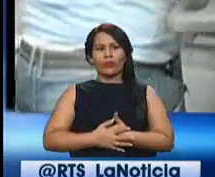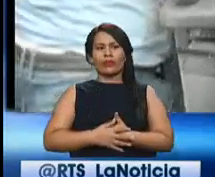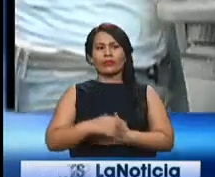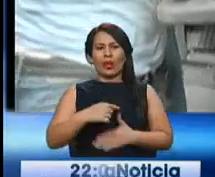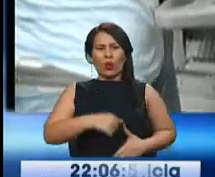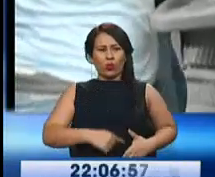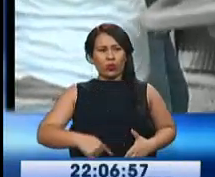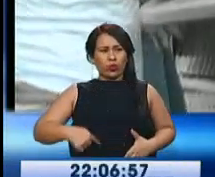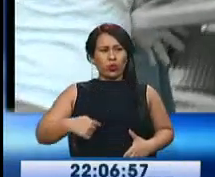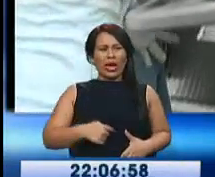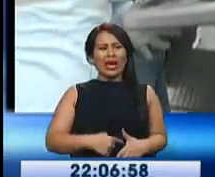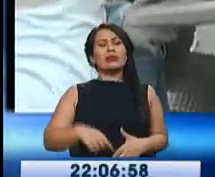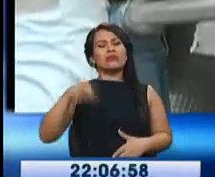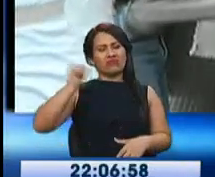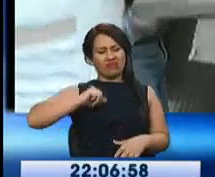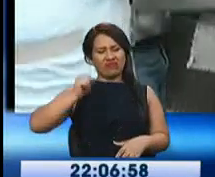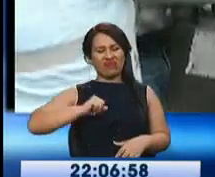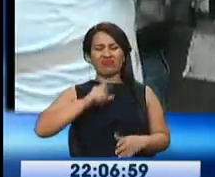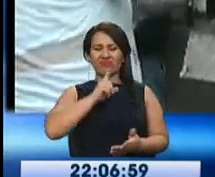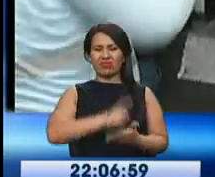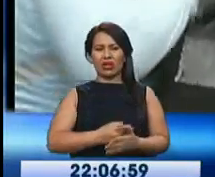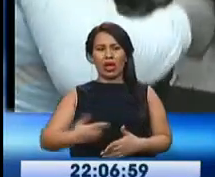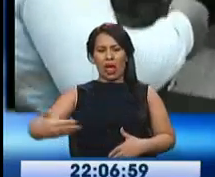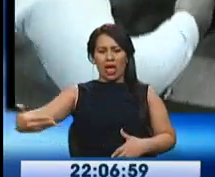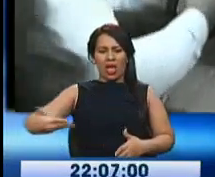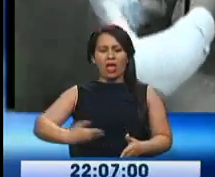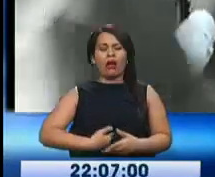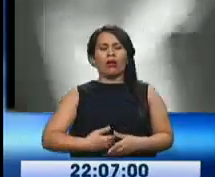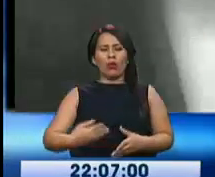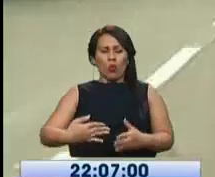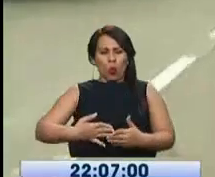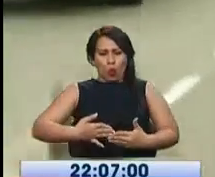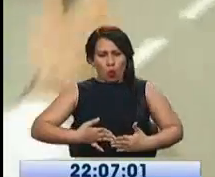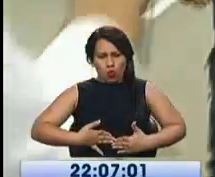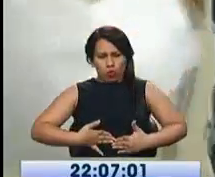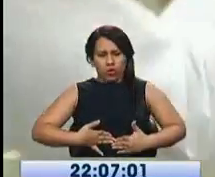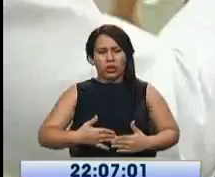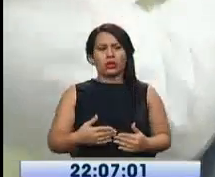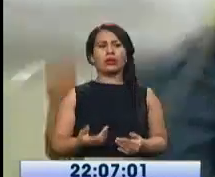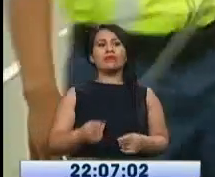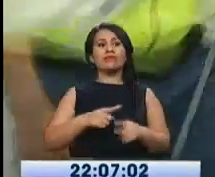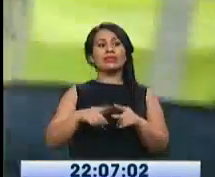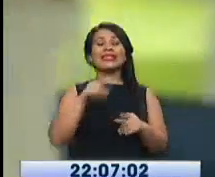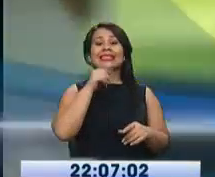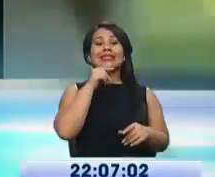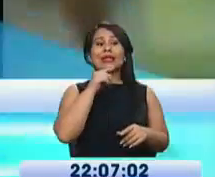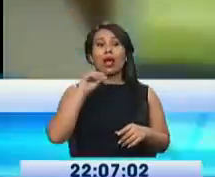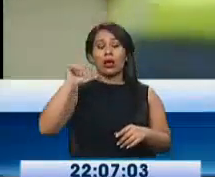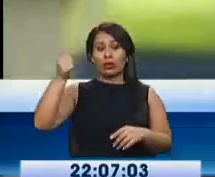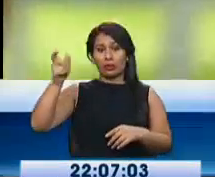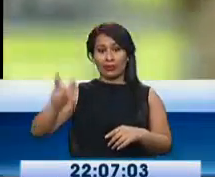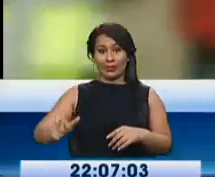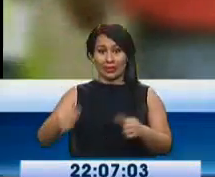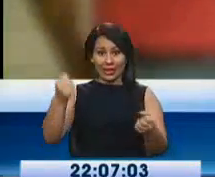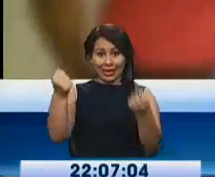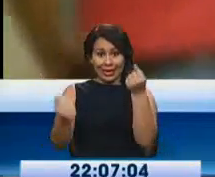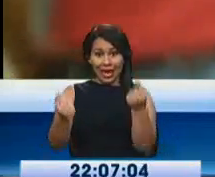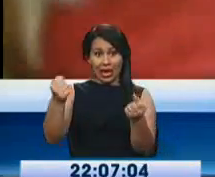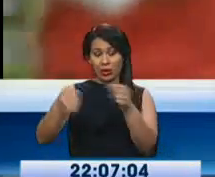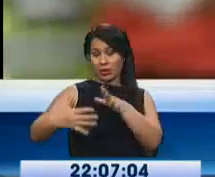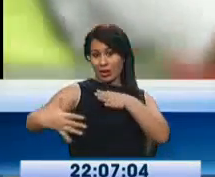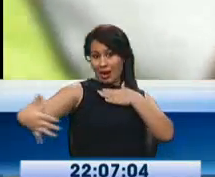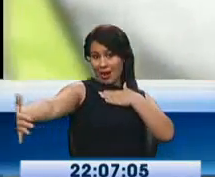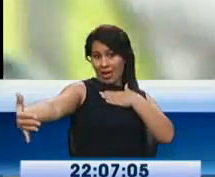agujero. Sí, tenía hundido el pectoral. Pero la otra cara de esta historia no terminaba, pues el conductor del